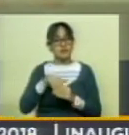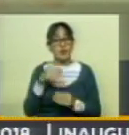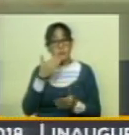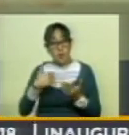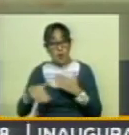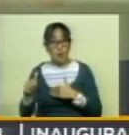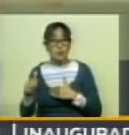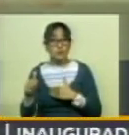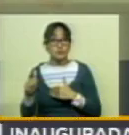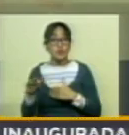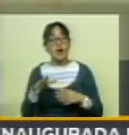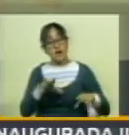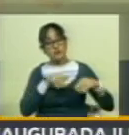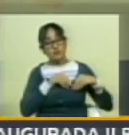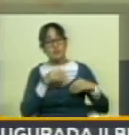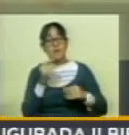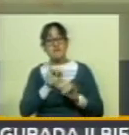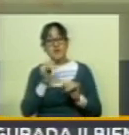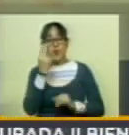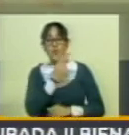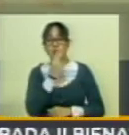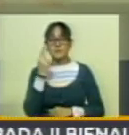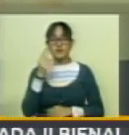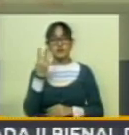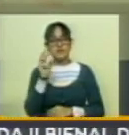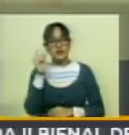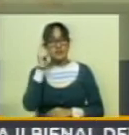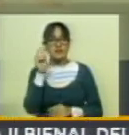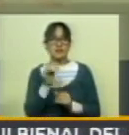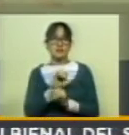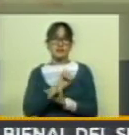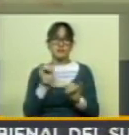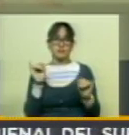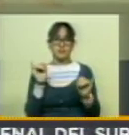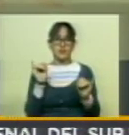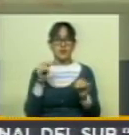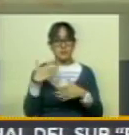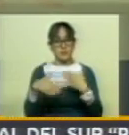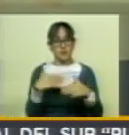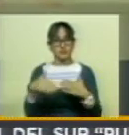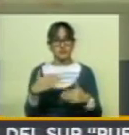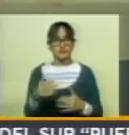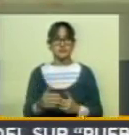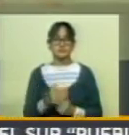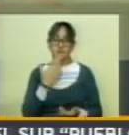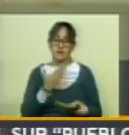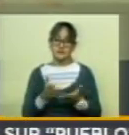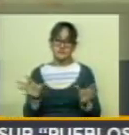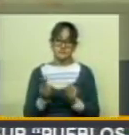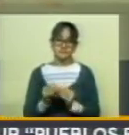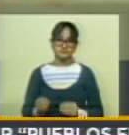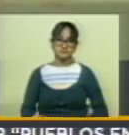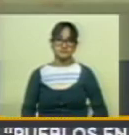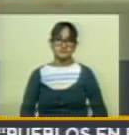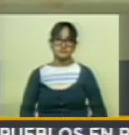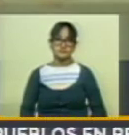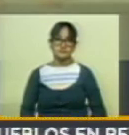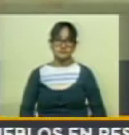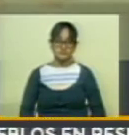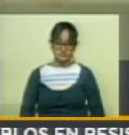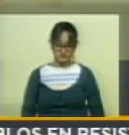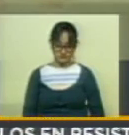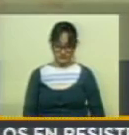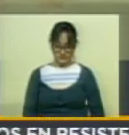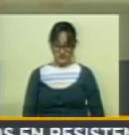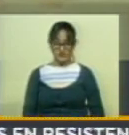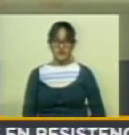venideras asumiera y fuera juramentado 30 días después de este proceso. Muchísimas gracias. Mira, el martes,